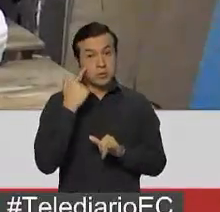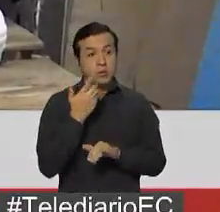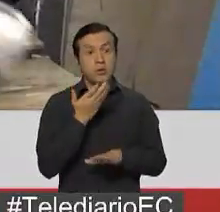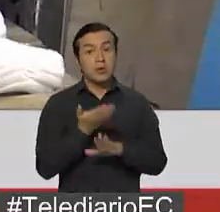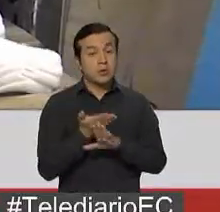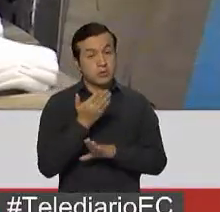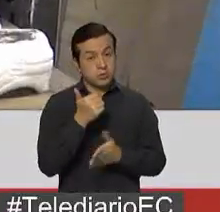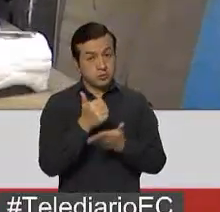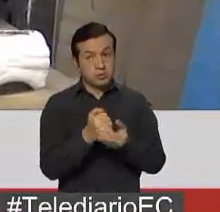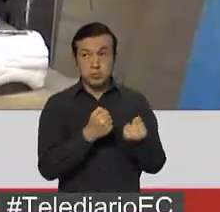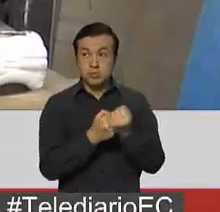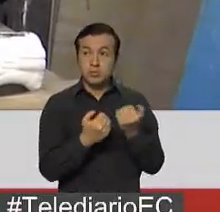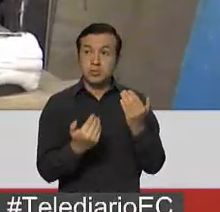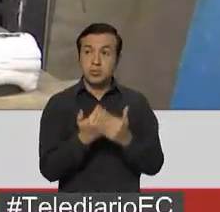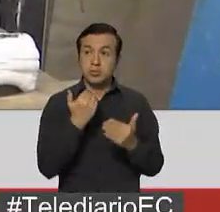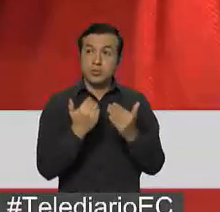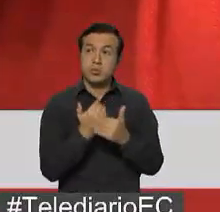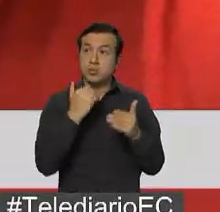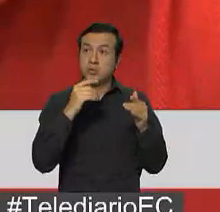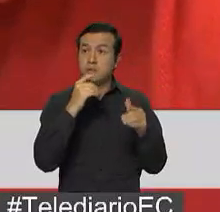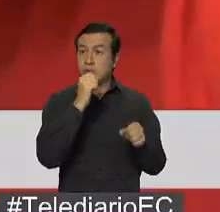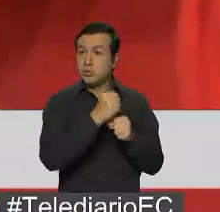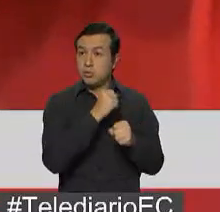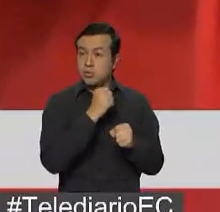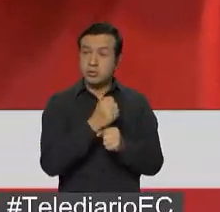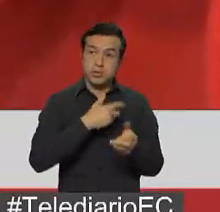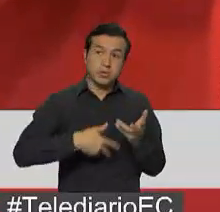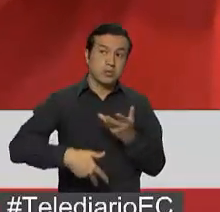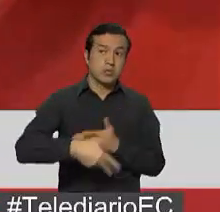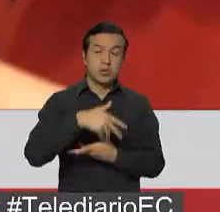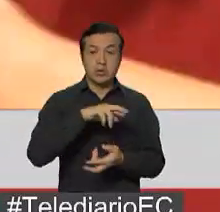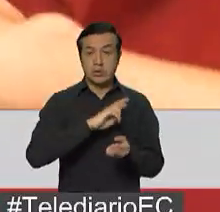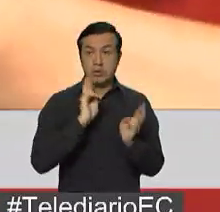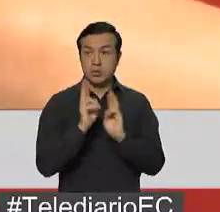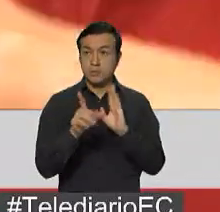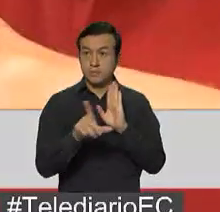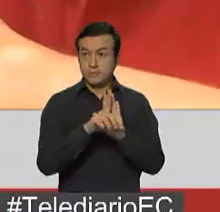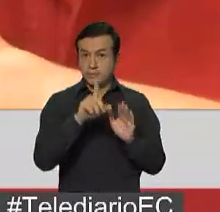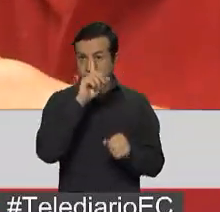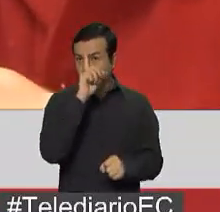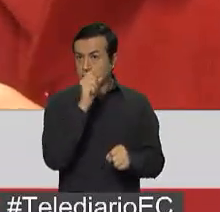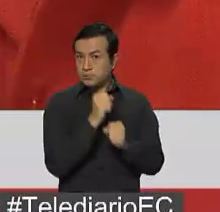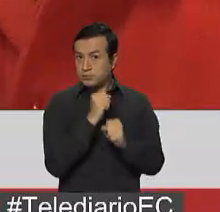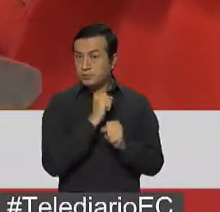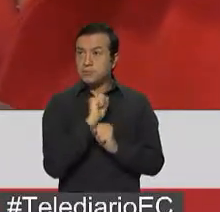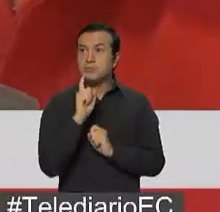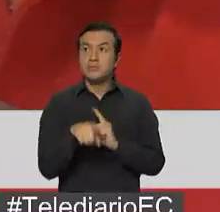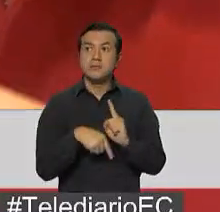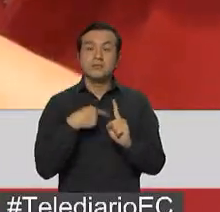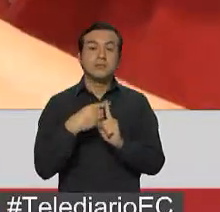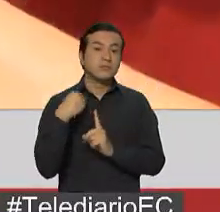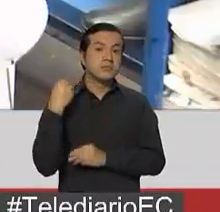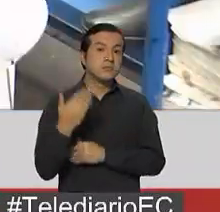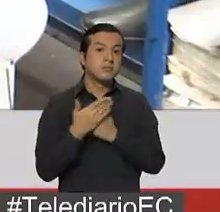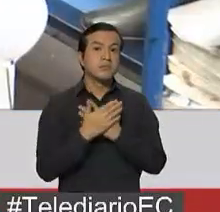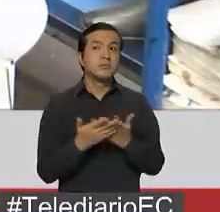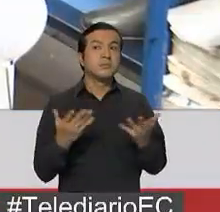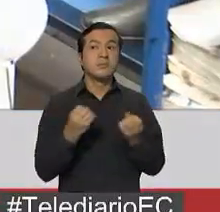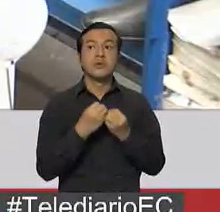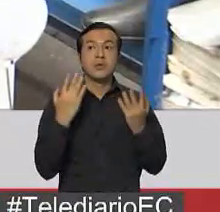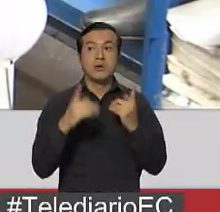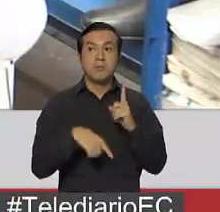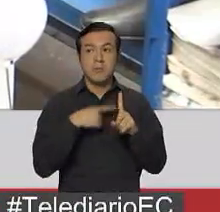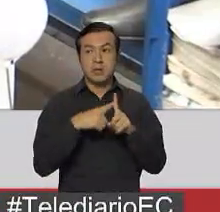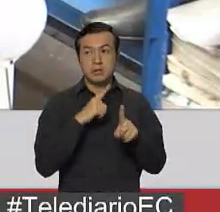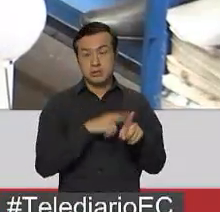y una ayuda para la creación de nuevos empleos el debate sobre las reformas laborales además de la entrega de créditos con más